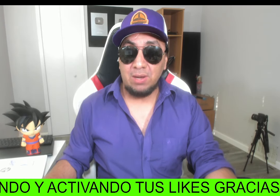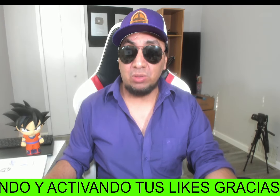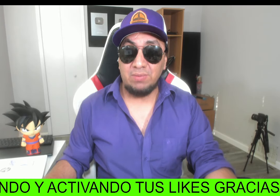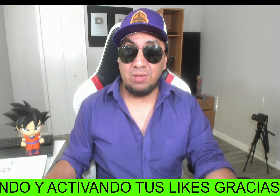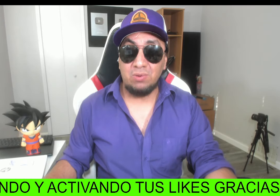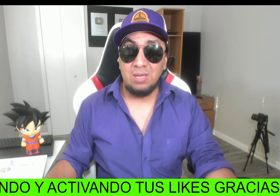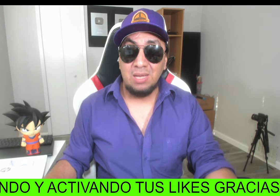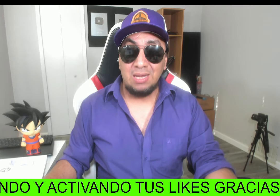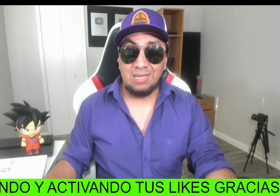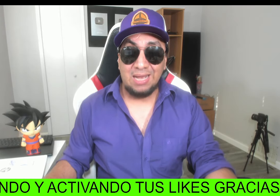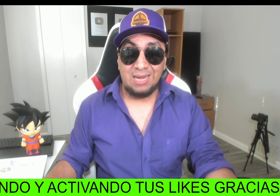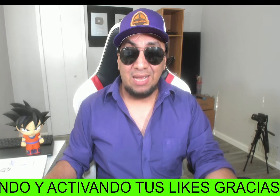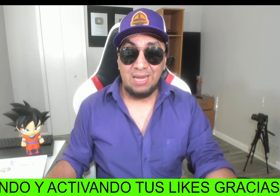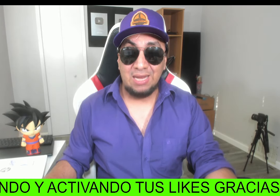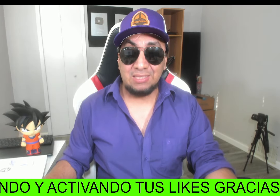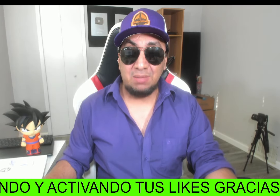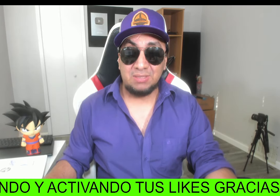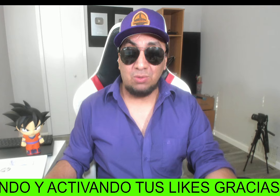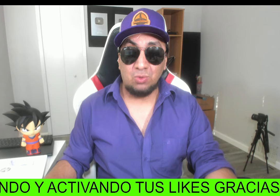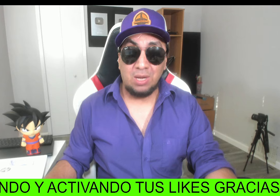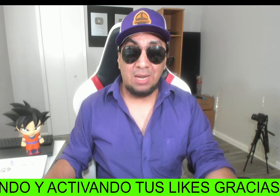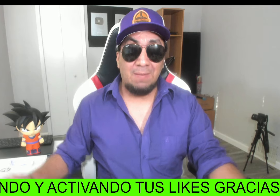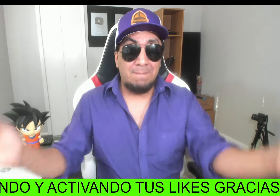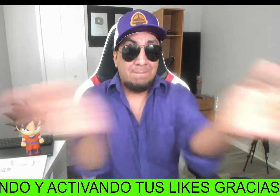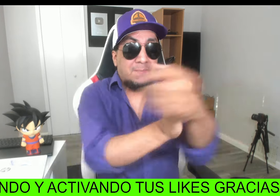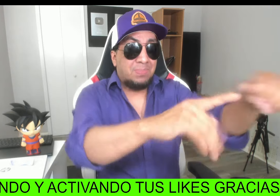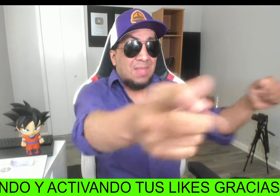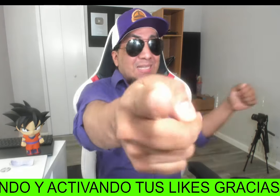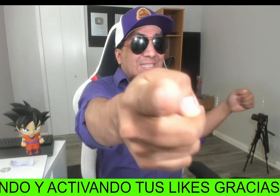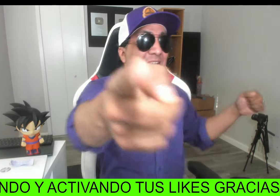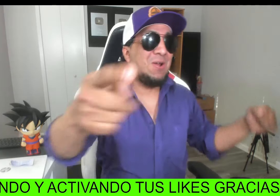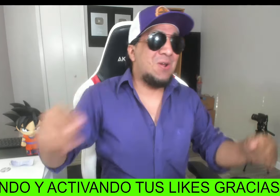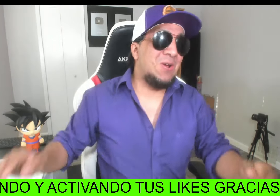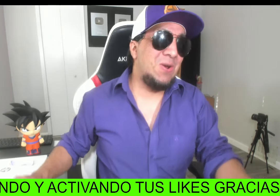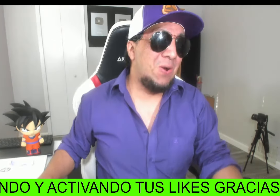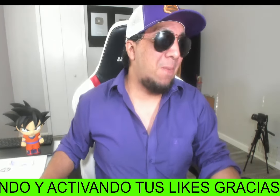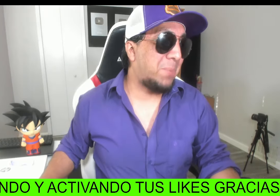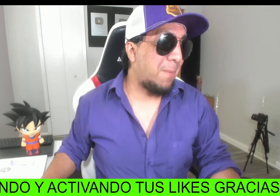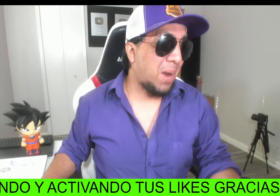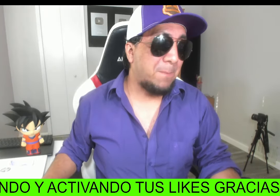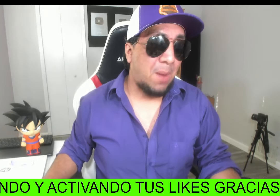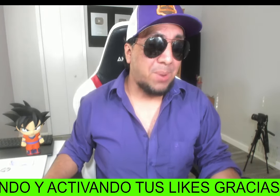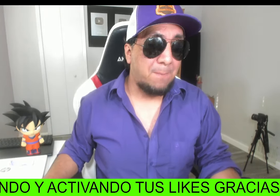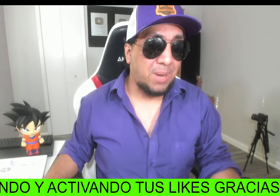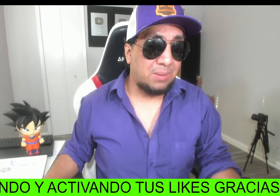Debajo de este video les dejaré el enlace de mi segundo canal. ¡Salud, Lulu!